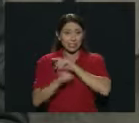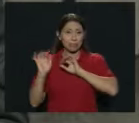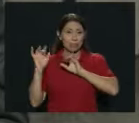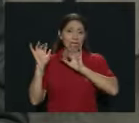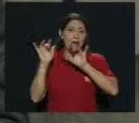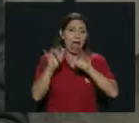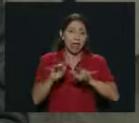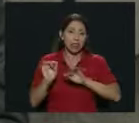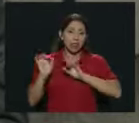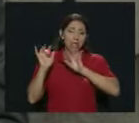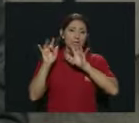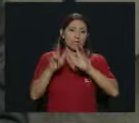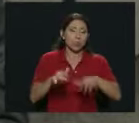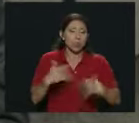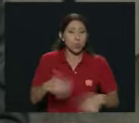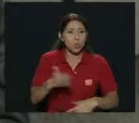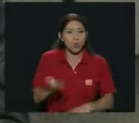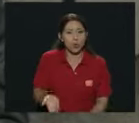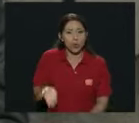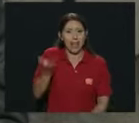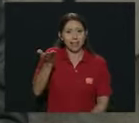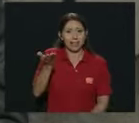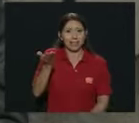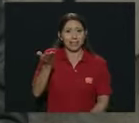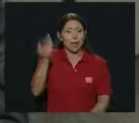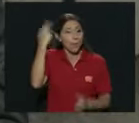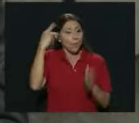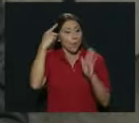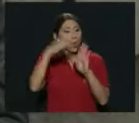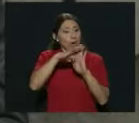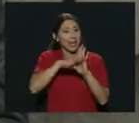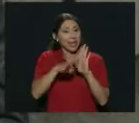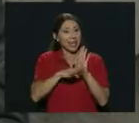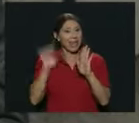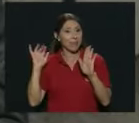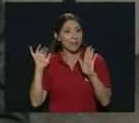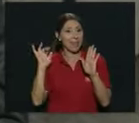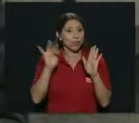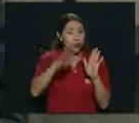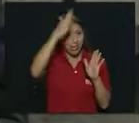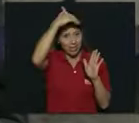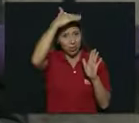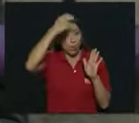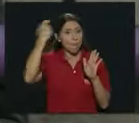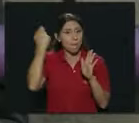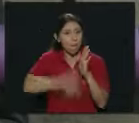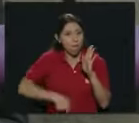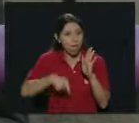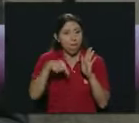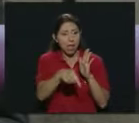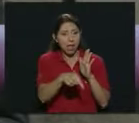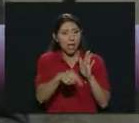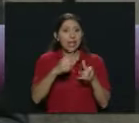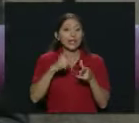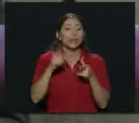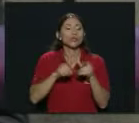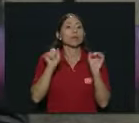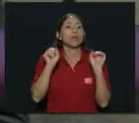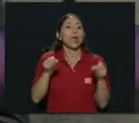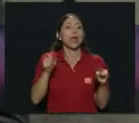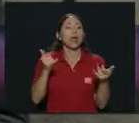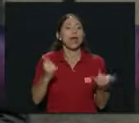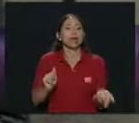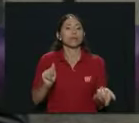muy altas y ante el endurecimiento de la política migratoria de Trump existe la posibilidad de que haya un viraje